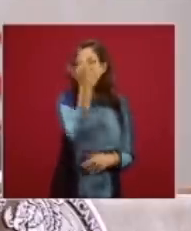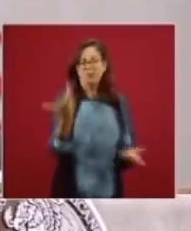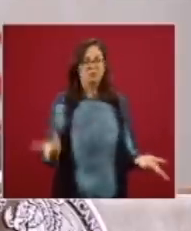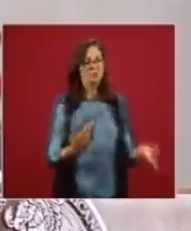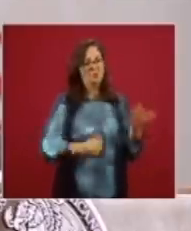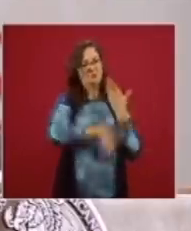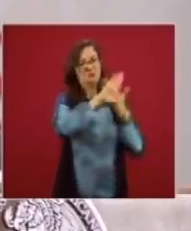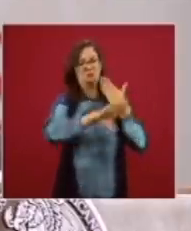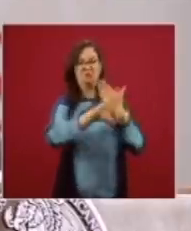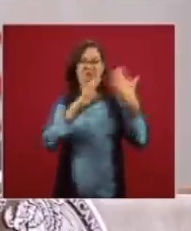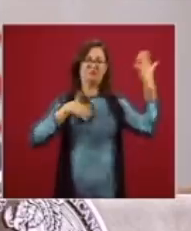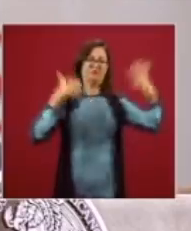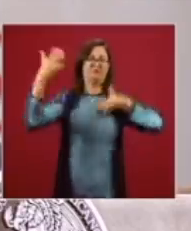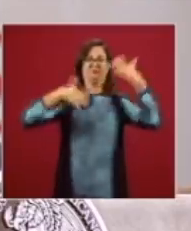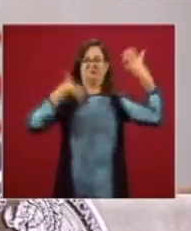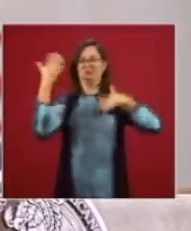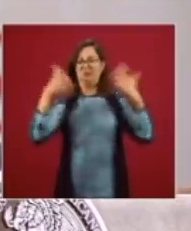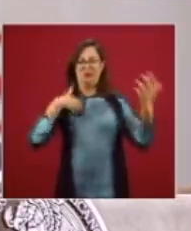reaccionaria, conservadora.